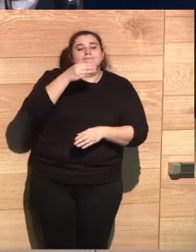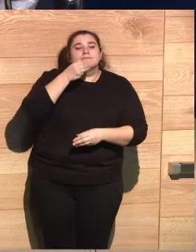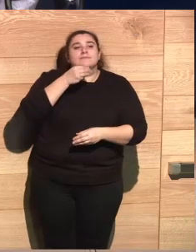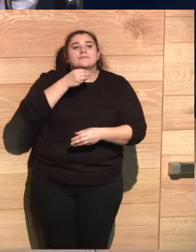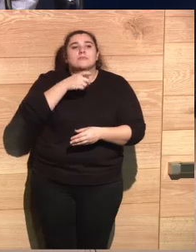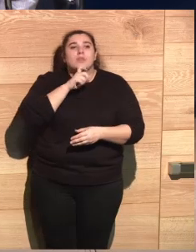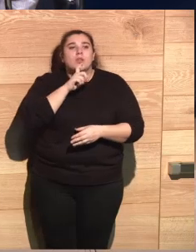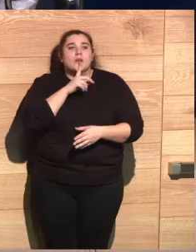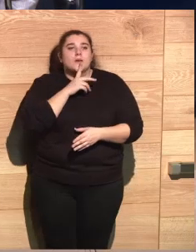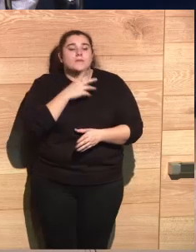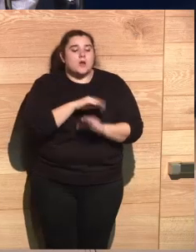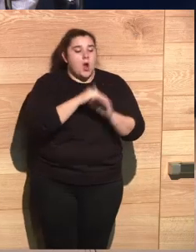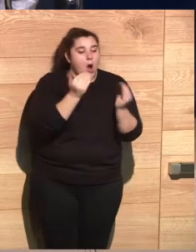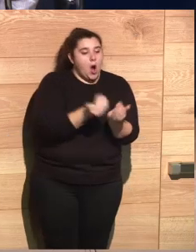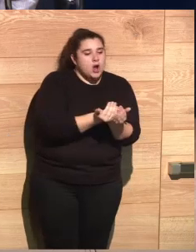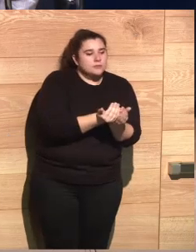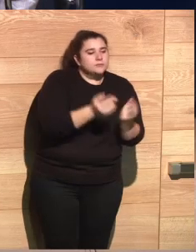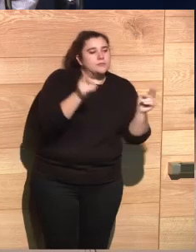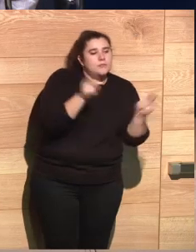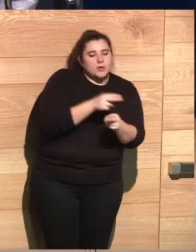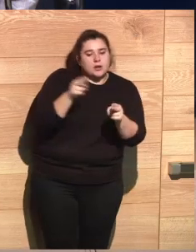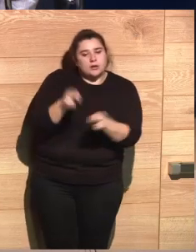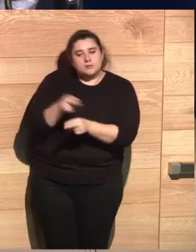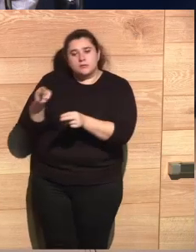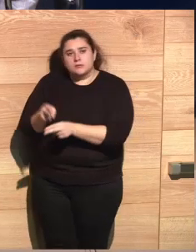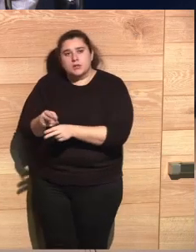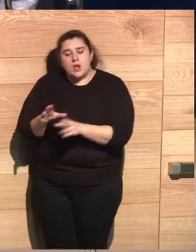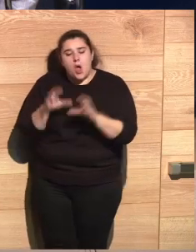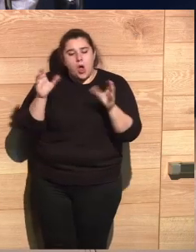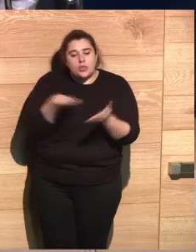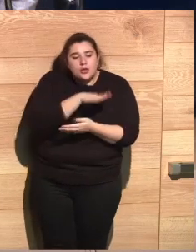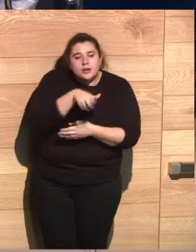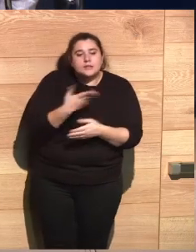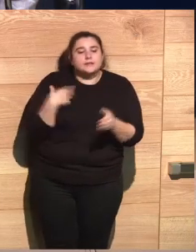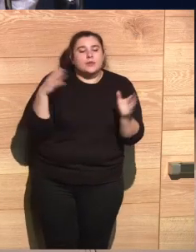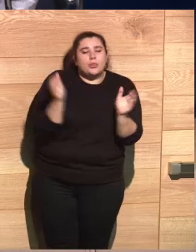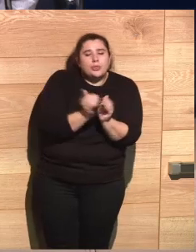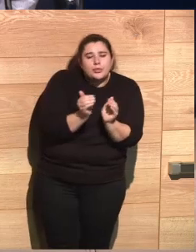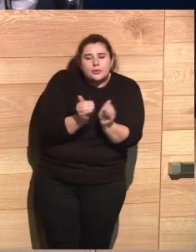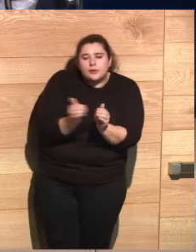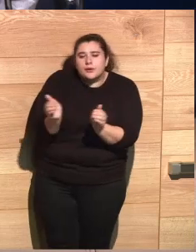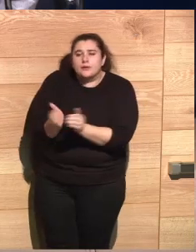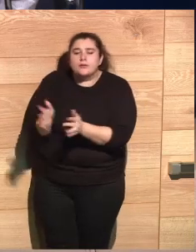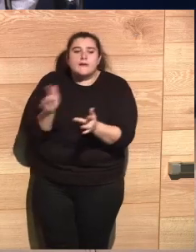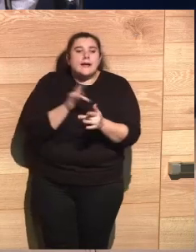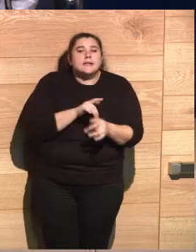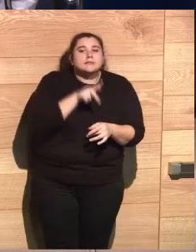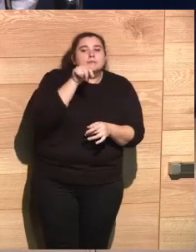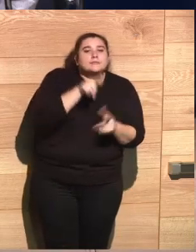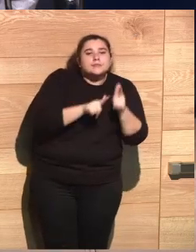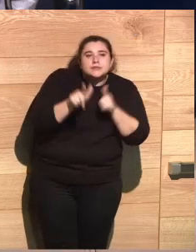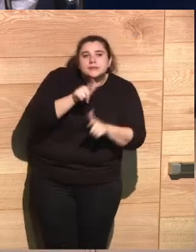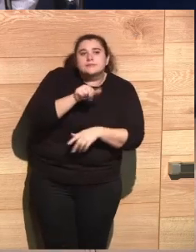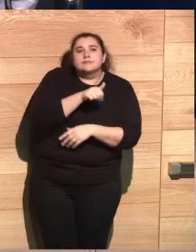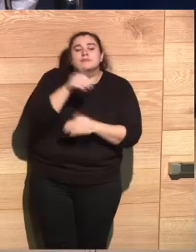cada vez más restringido, ¿no? En el sentido de que cada vez vivimos en sitios más pequeños, cada vez podemos estar en menos sitios, ¿no? El mundo